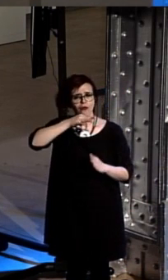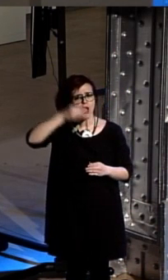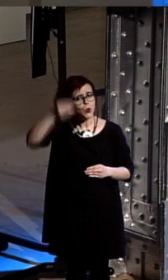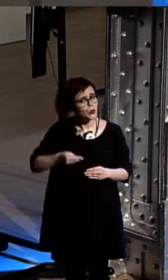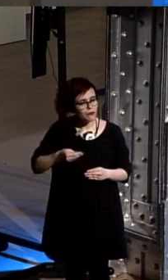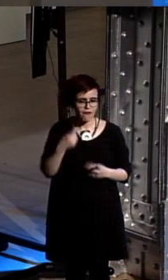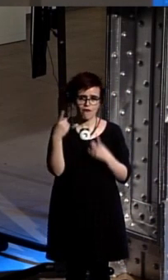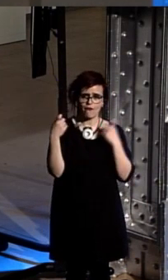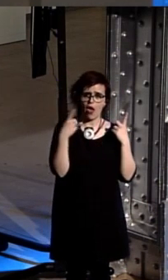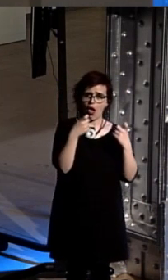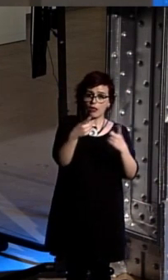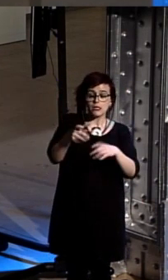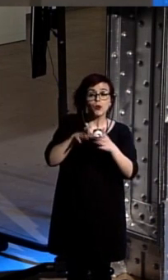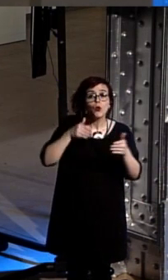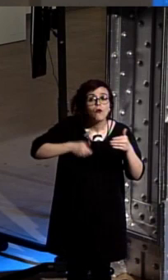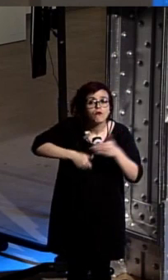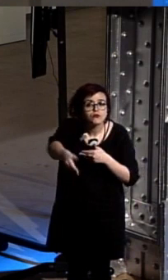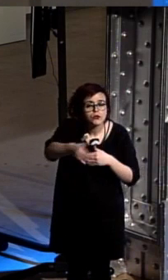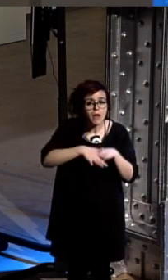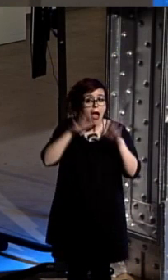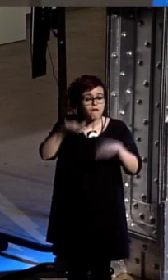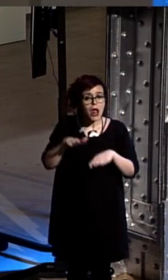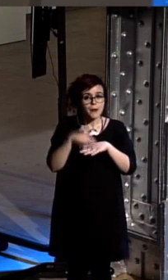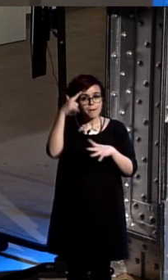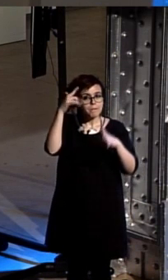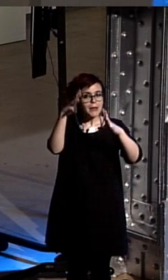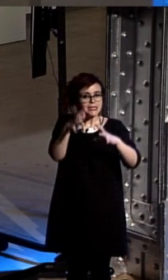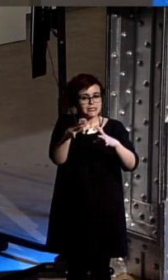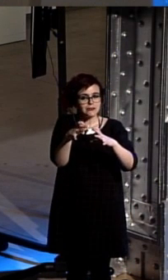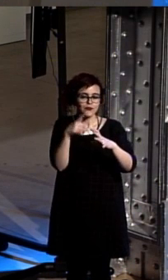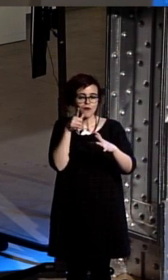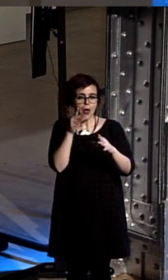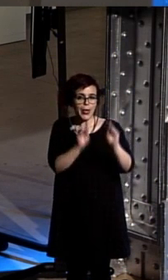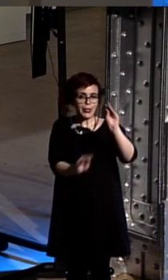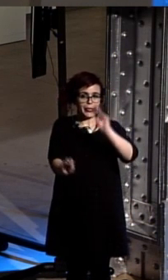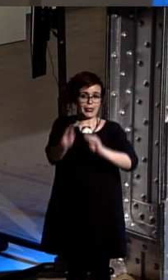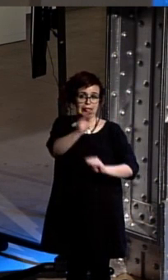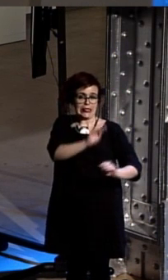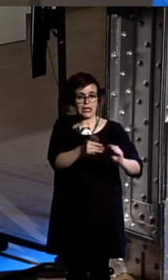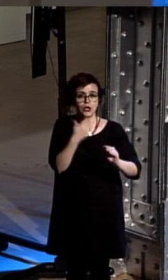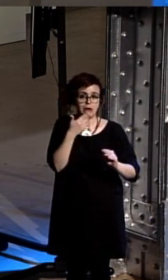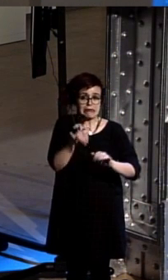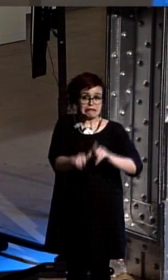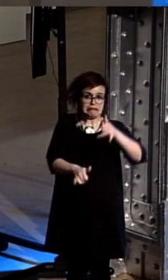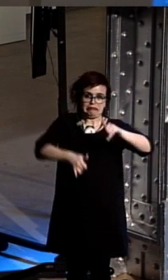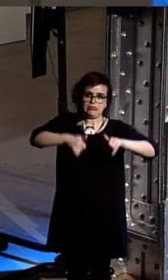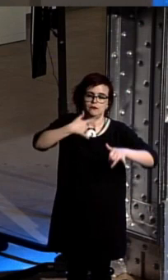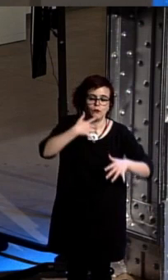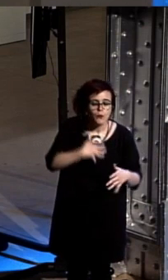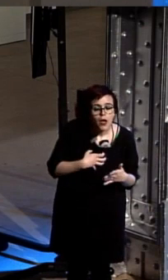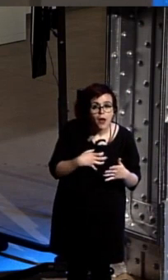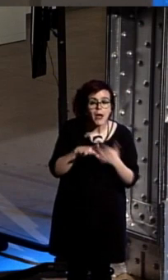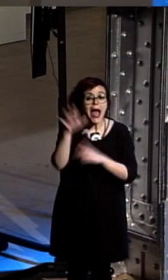seguramente no llegará un momento en el que pueda moldear mentes. No llegará a ese punto. Puede que haya políticos que digan que